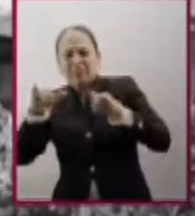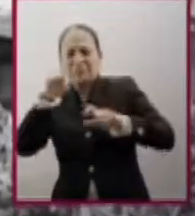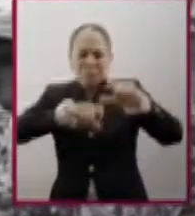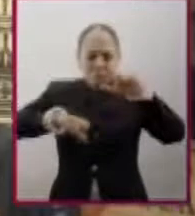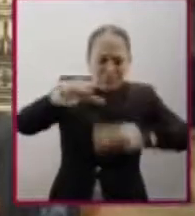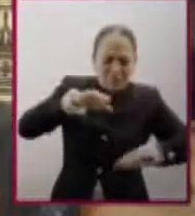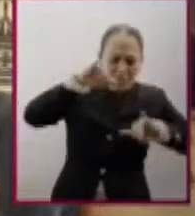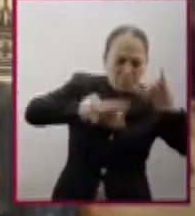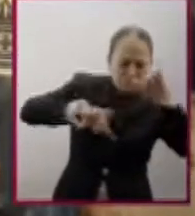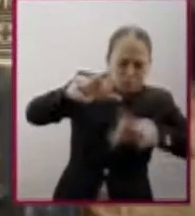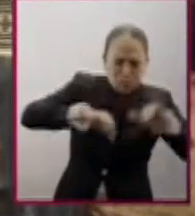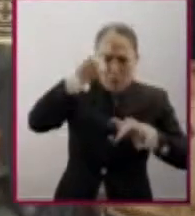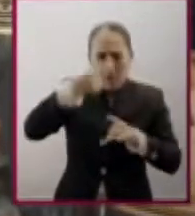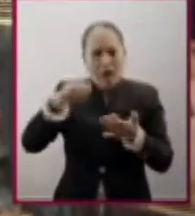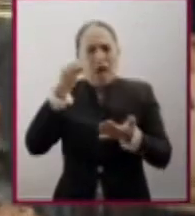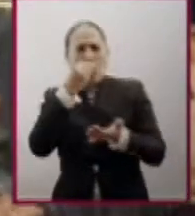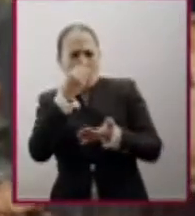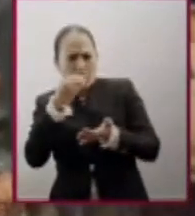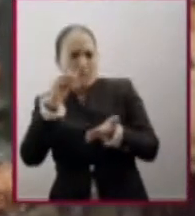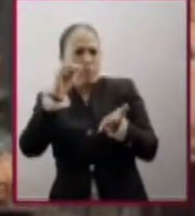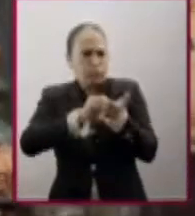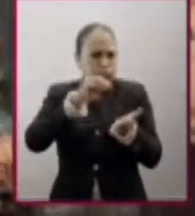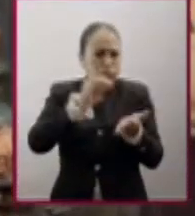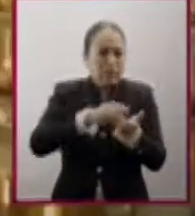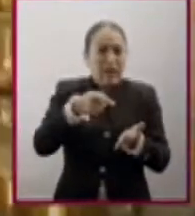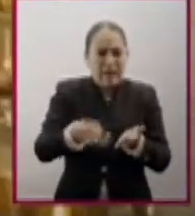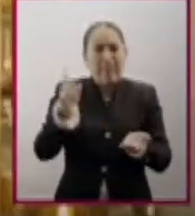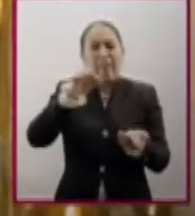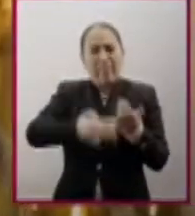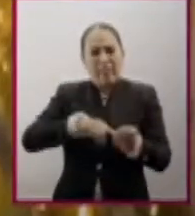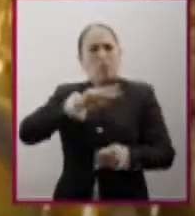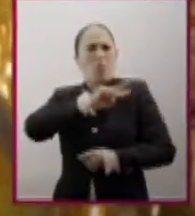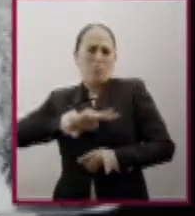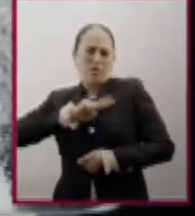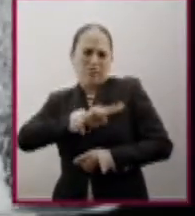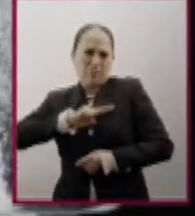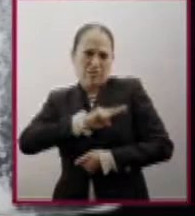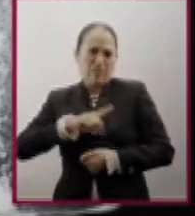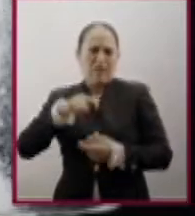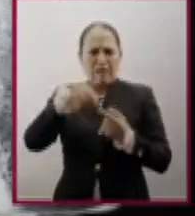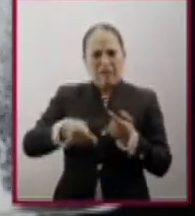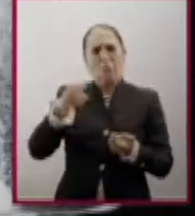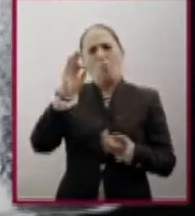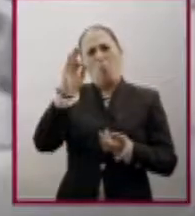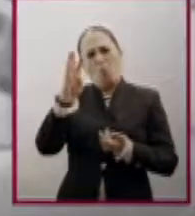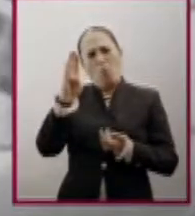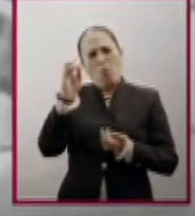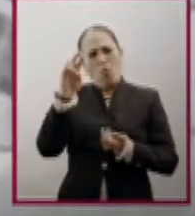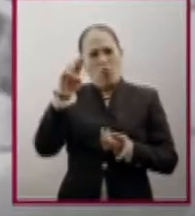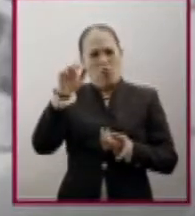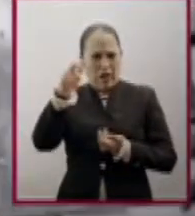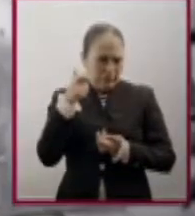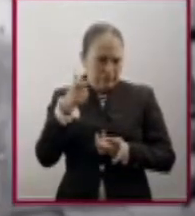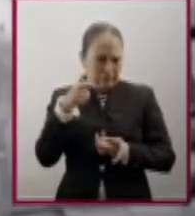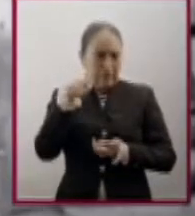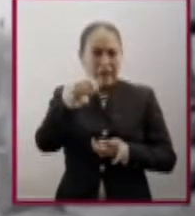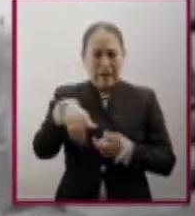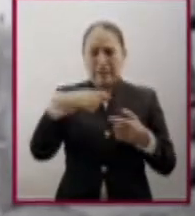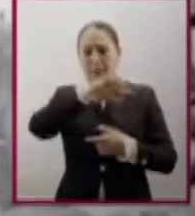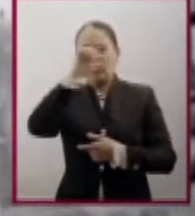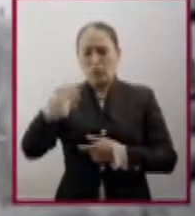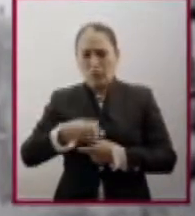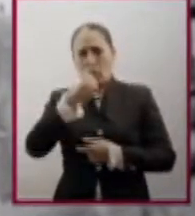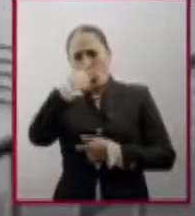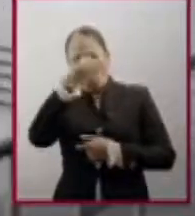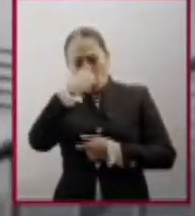químicos para conservar los alimentos que, de hecho, eran tóxicos, como el formaldehído o el bórax. Esto ocasionaba muchos